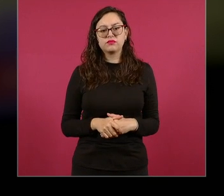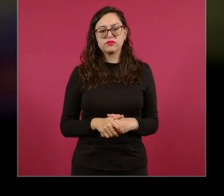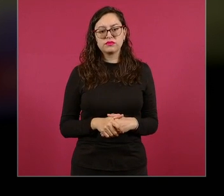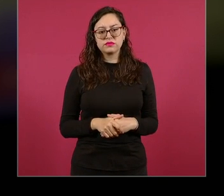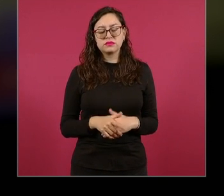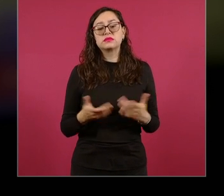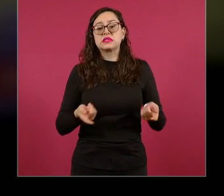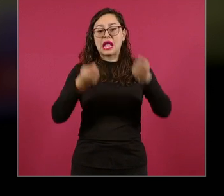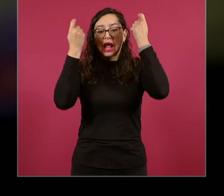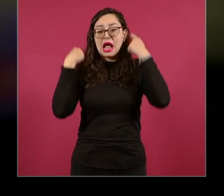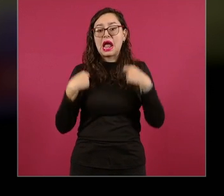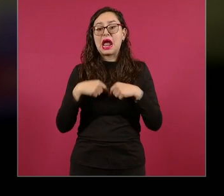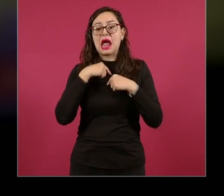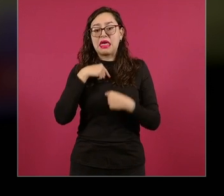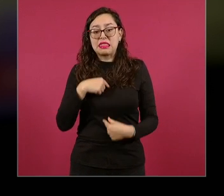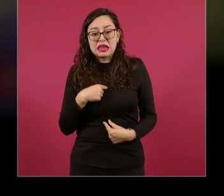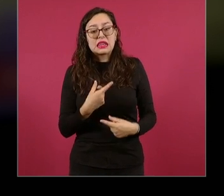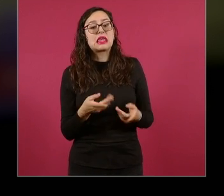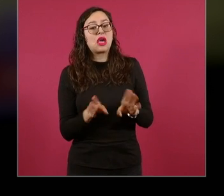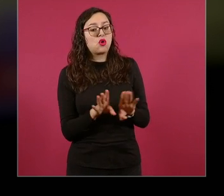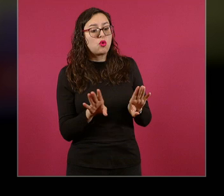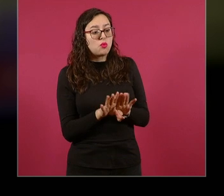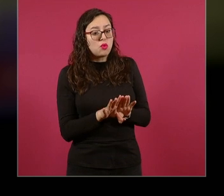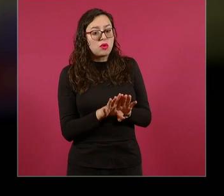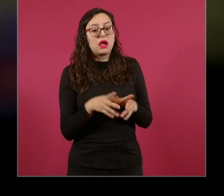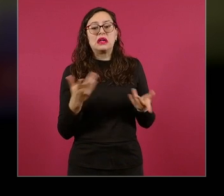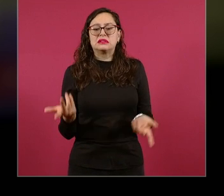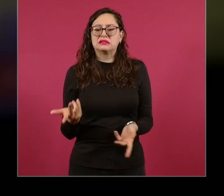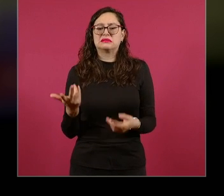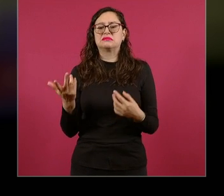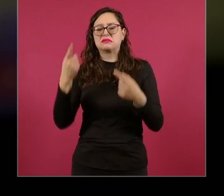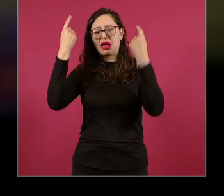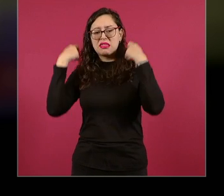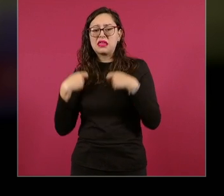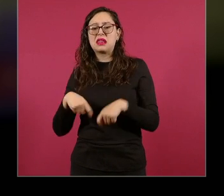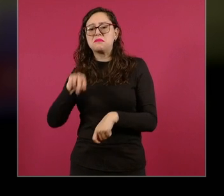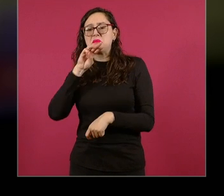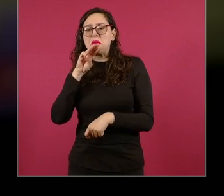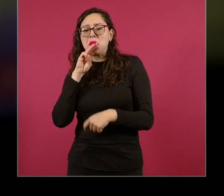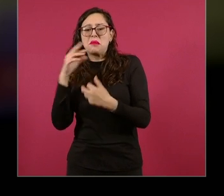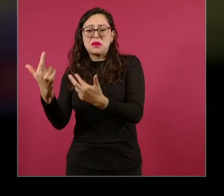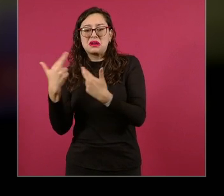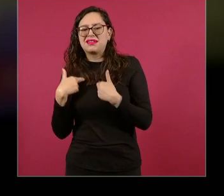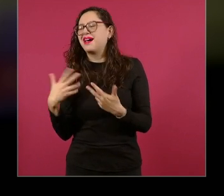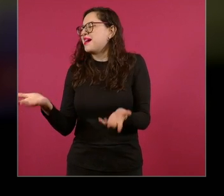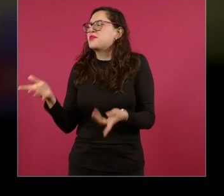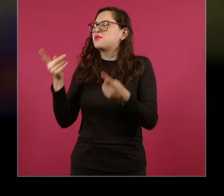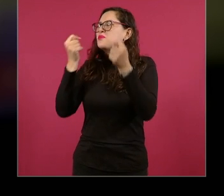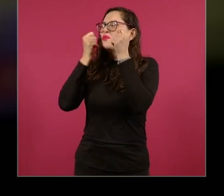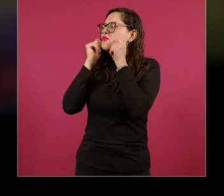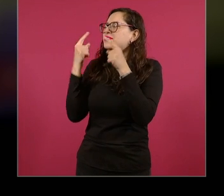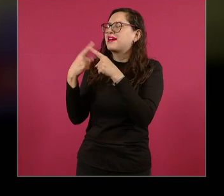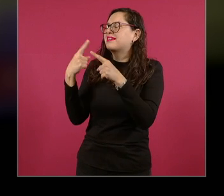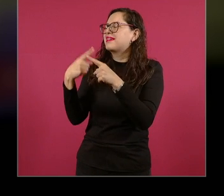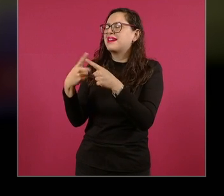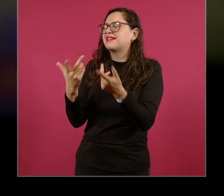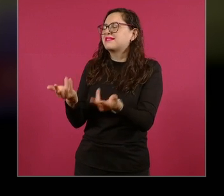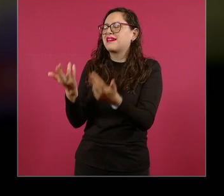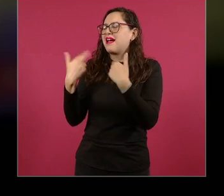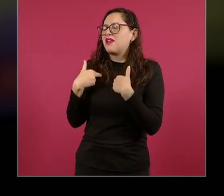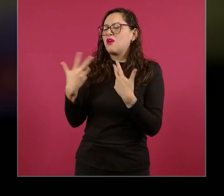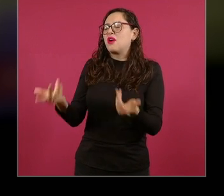¿Y cómo era la cadena? Descríbame la cadena. La cadena me la regaló nomás, señor. Mire, a no me importa quién se la regaló. A mí sea concreto conmigo.